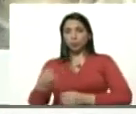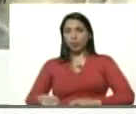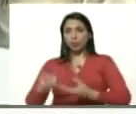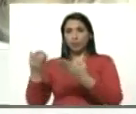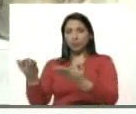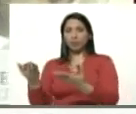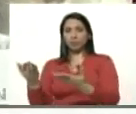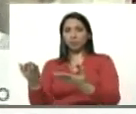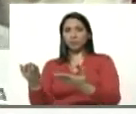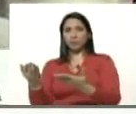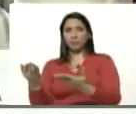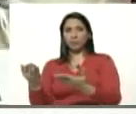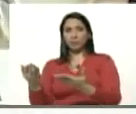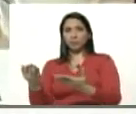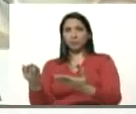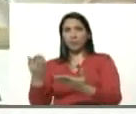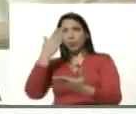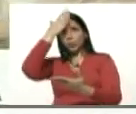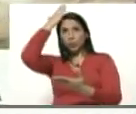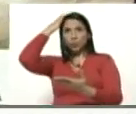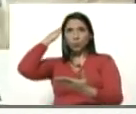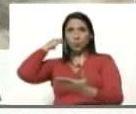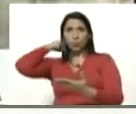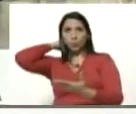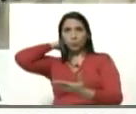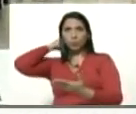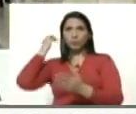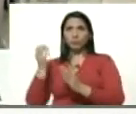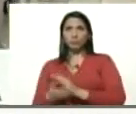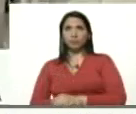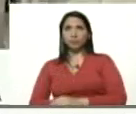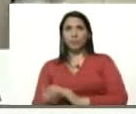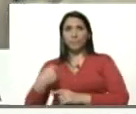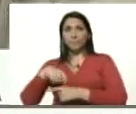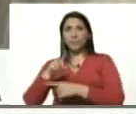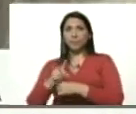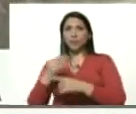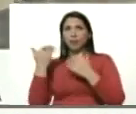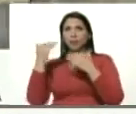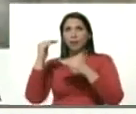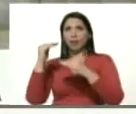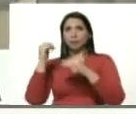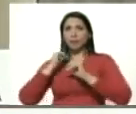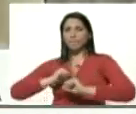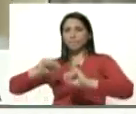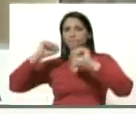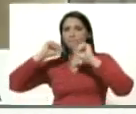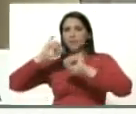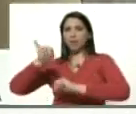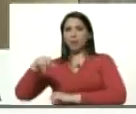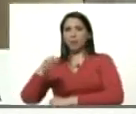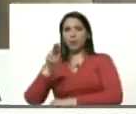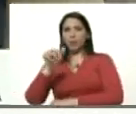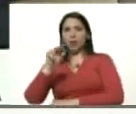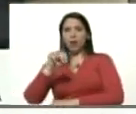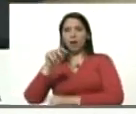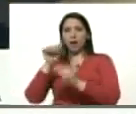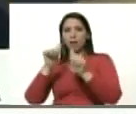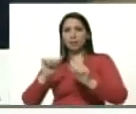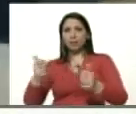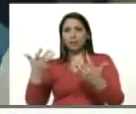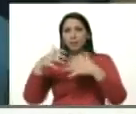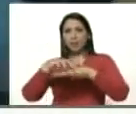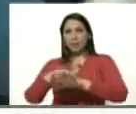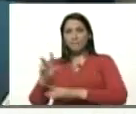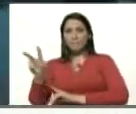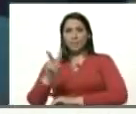Orden Francisco de Miranda en su primera clase. ¡Viva Juan Calzadilla, artista integral